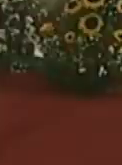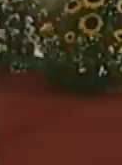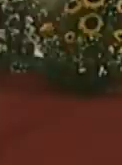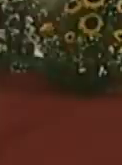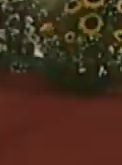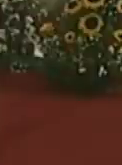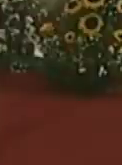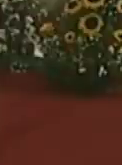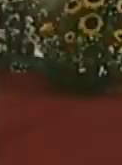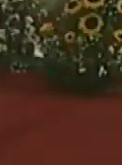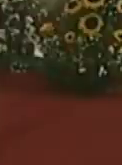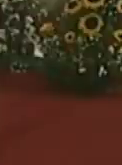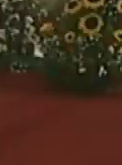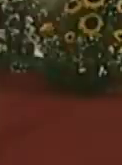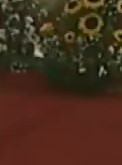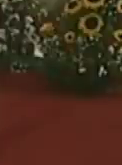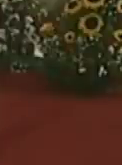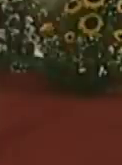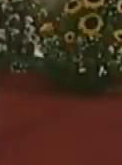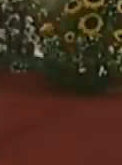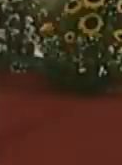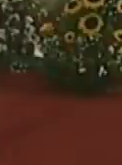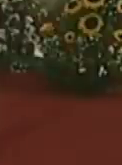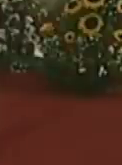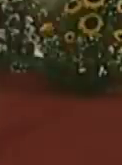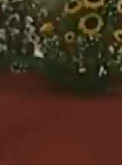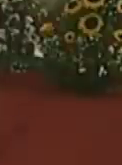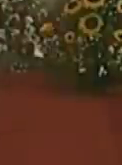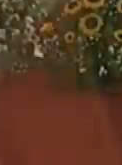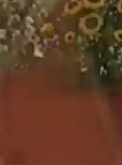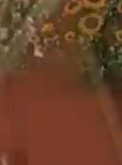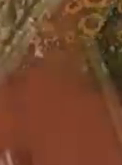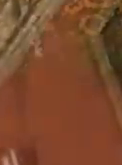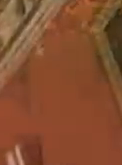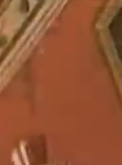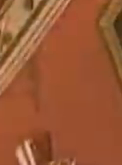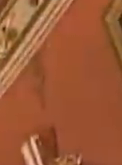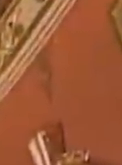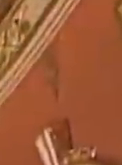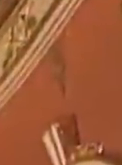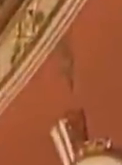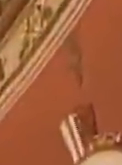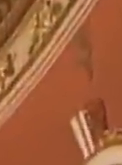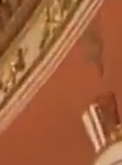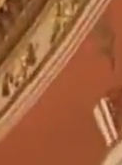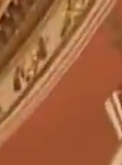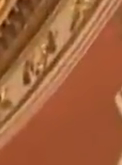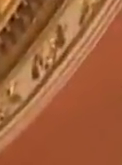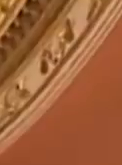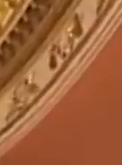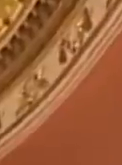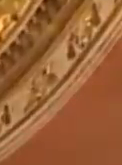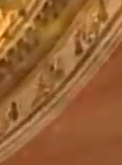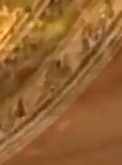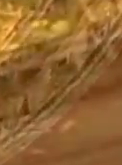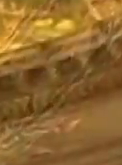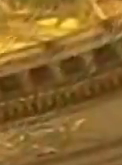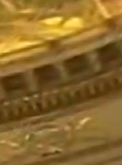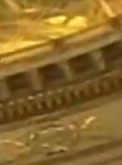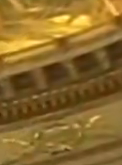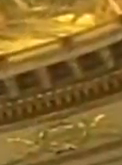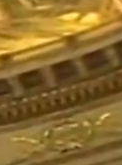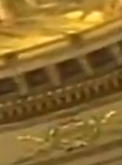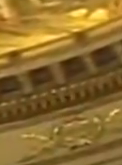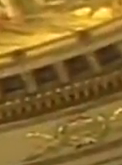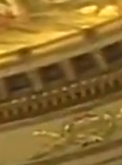imperio británico, lo que ha sido pues este conflicto. Allí estuvo en la primera línea de batalla Earle Herrera en esta